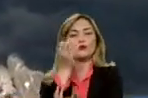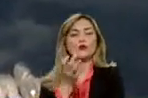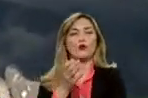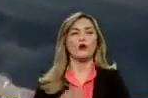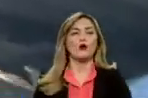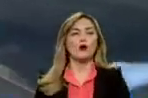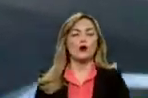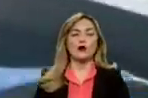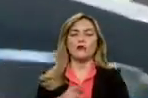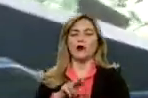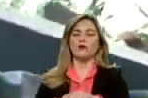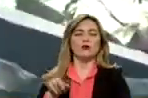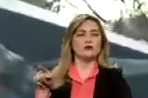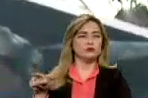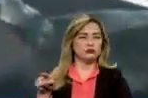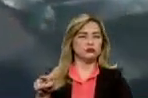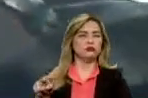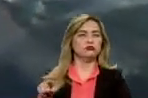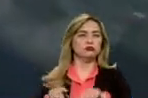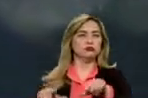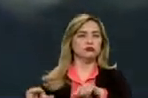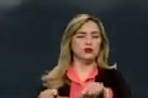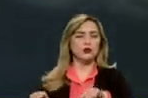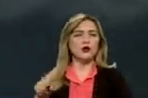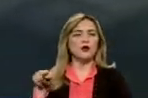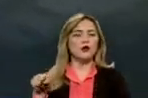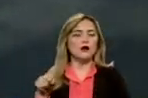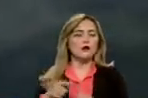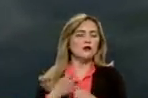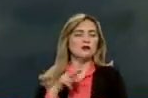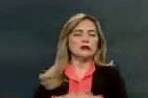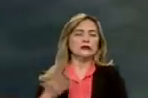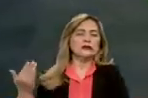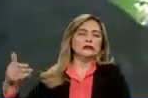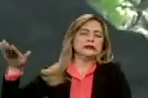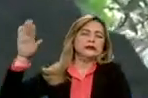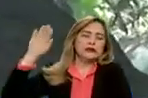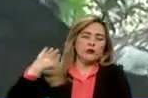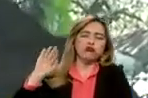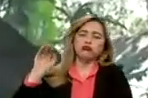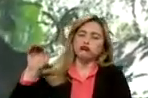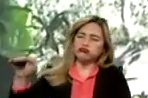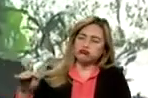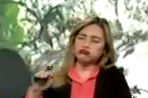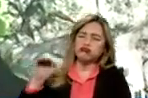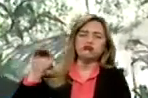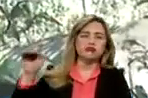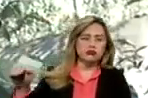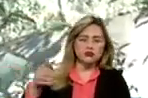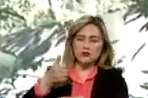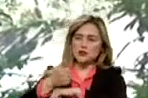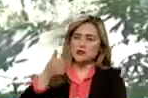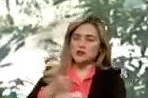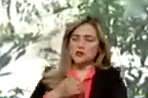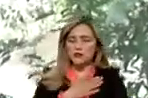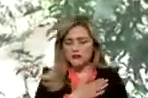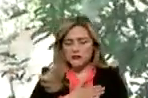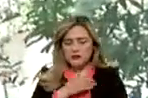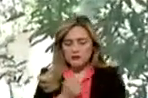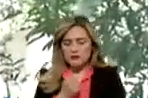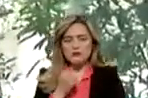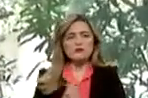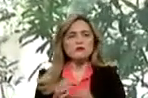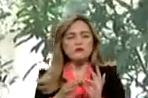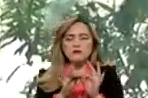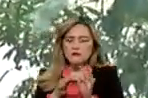esta no es la primera vez que ocurre algo así. Sin embargo, ellos ya habían pedido en constantes ocasiones que se trabaje, que se